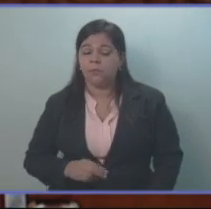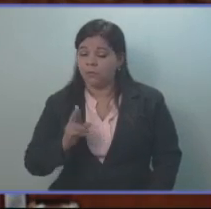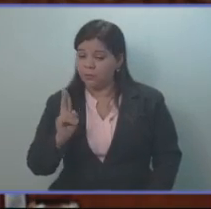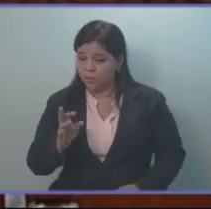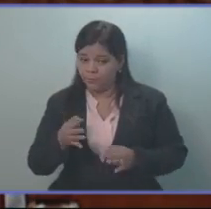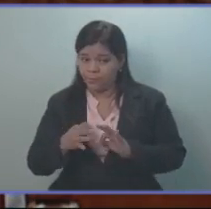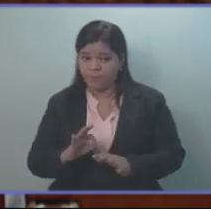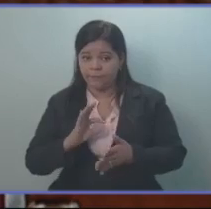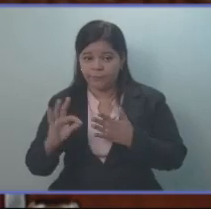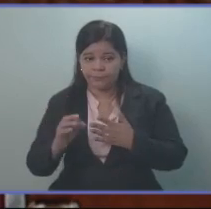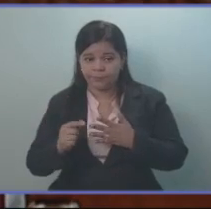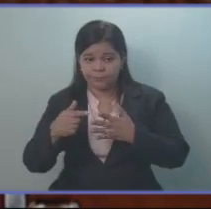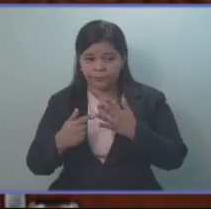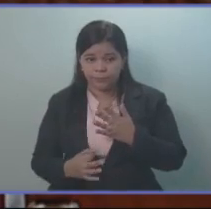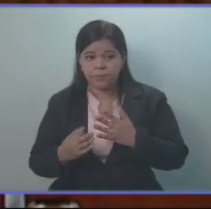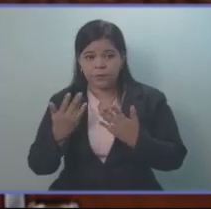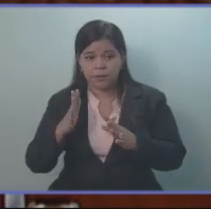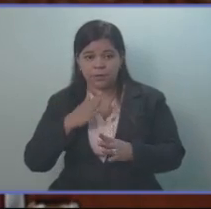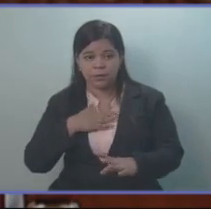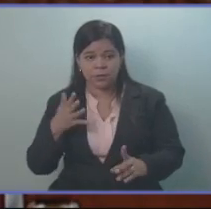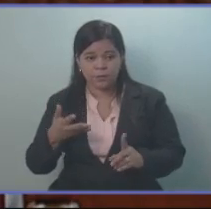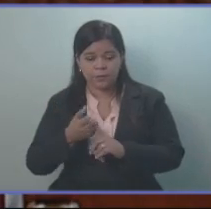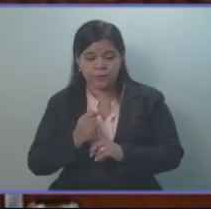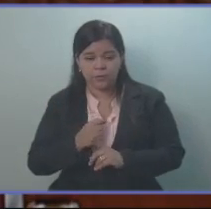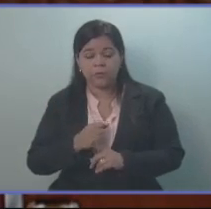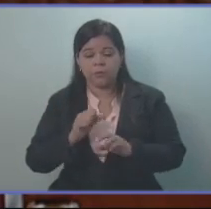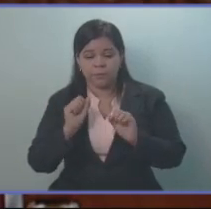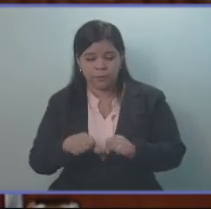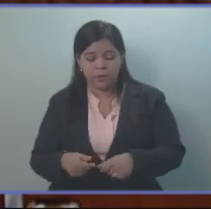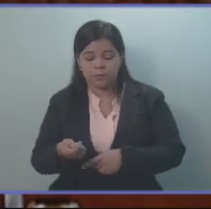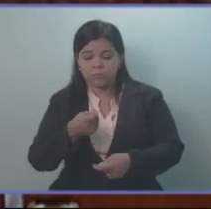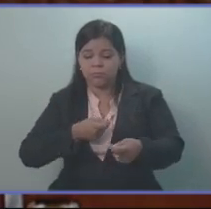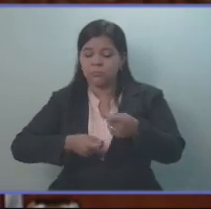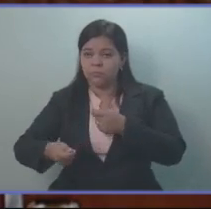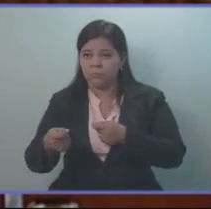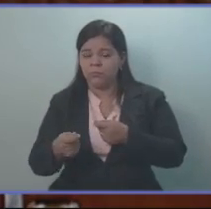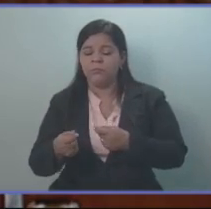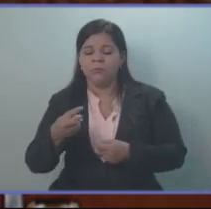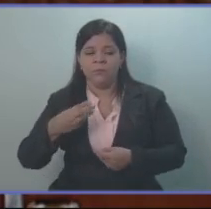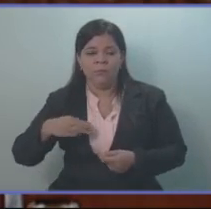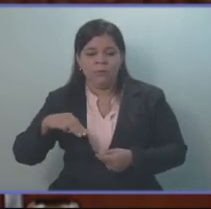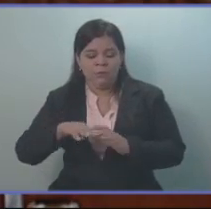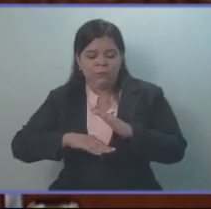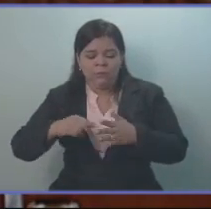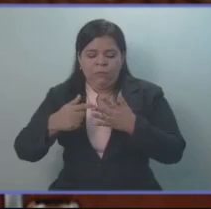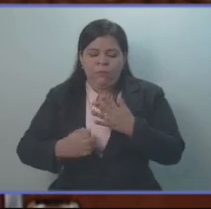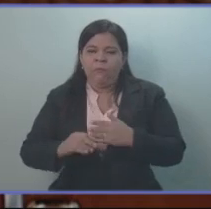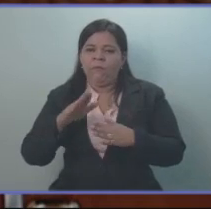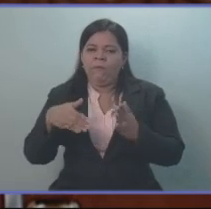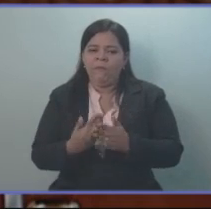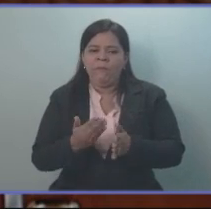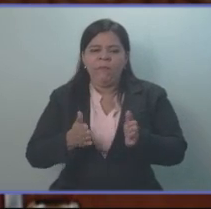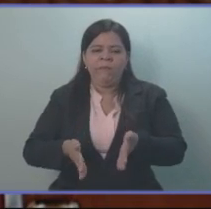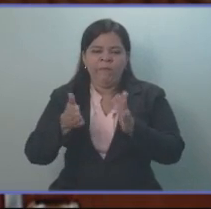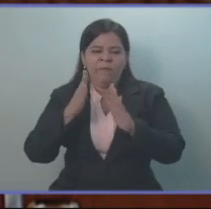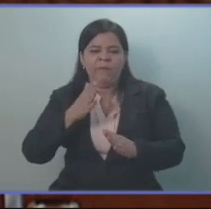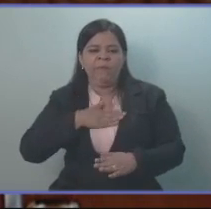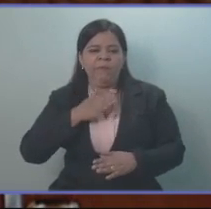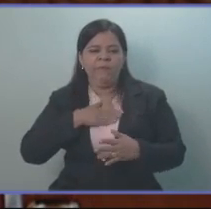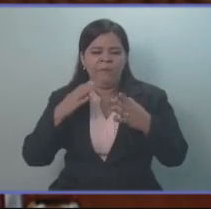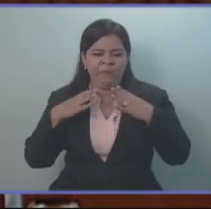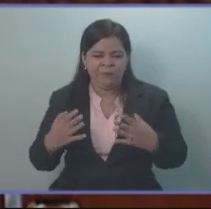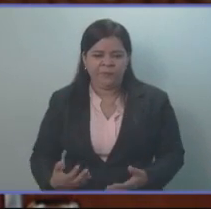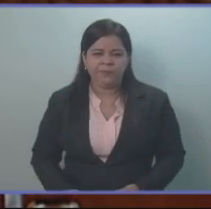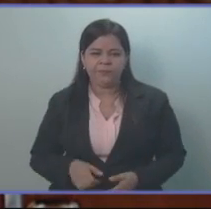Asimismo, la presente ley tiene por objeto lo relativo a la transferencia por Ministerio de Ley de los inmuebles propiedades del Estado y Gobierno de El